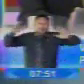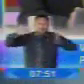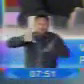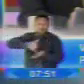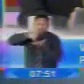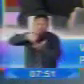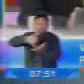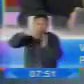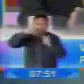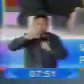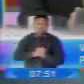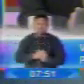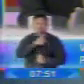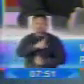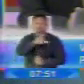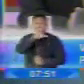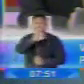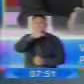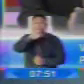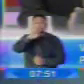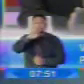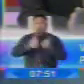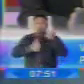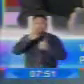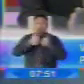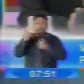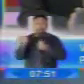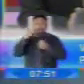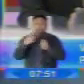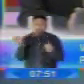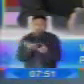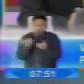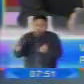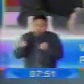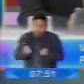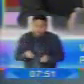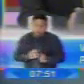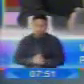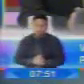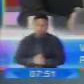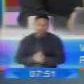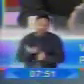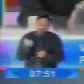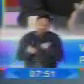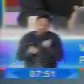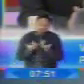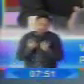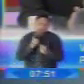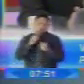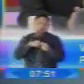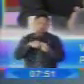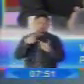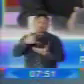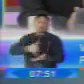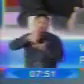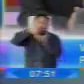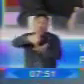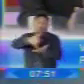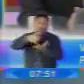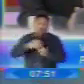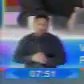Se recibieron 199 postulaciones de posibles candidatos al premio Eugenio Espejo. A partir de